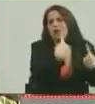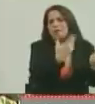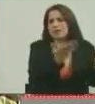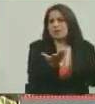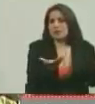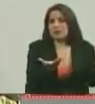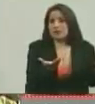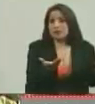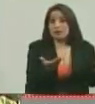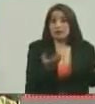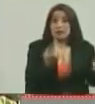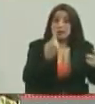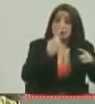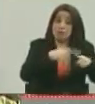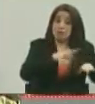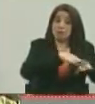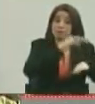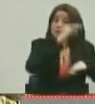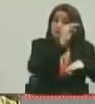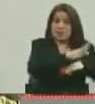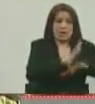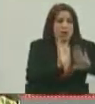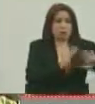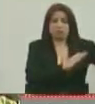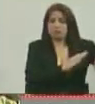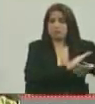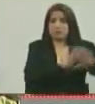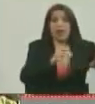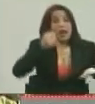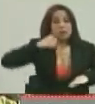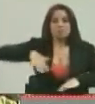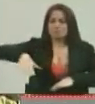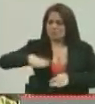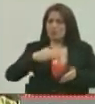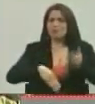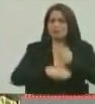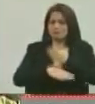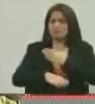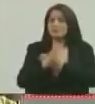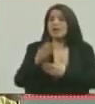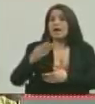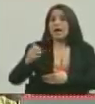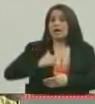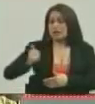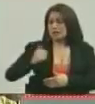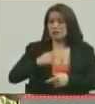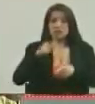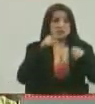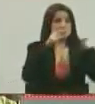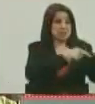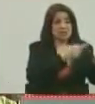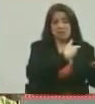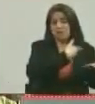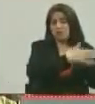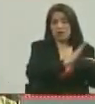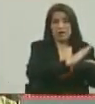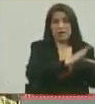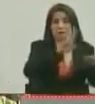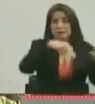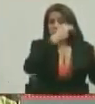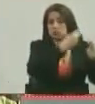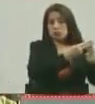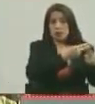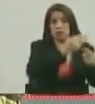no se va a quedar con las ganas porque este pueblo va a seguir siendo católico con sus creencias y usted van a quedar por fuera oyeron porque no volverán más nunca